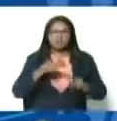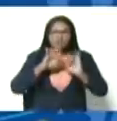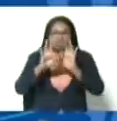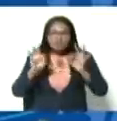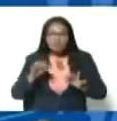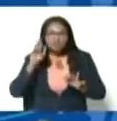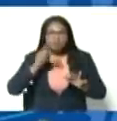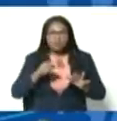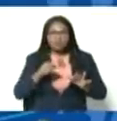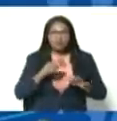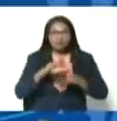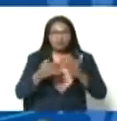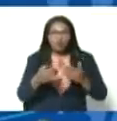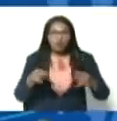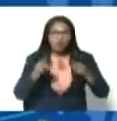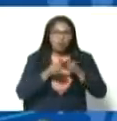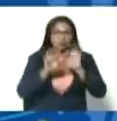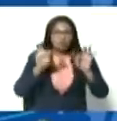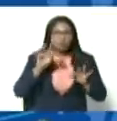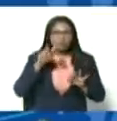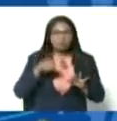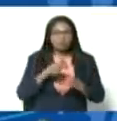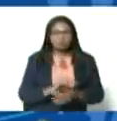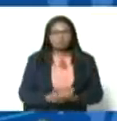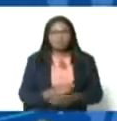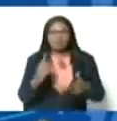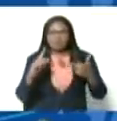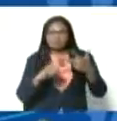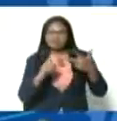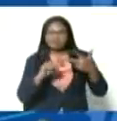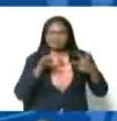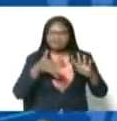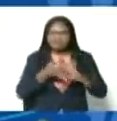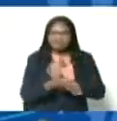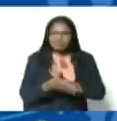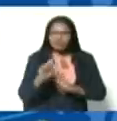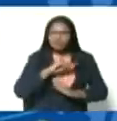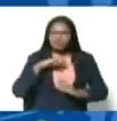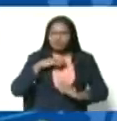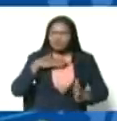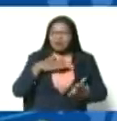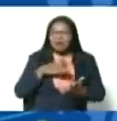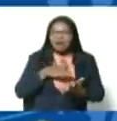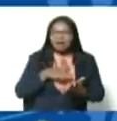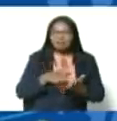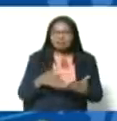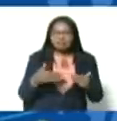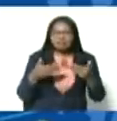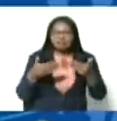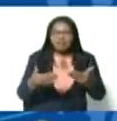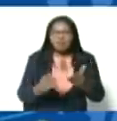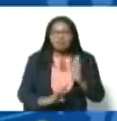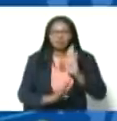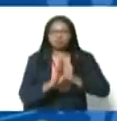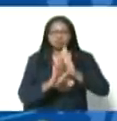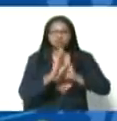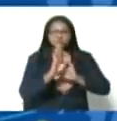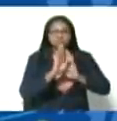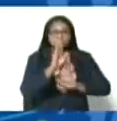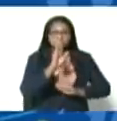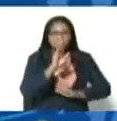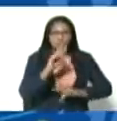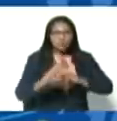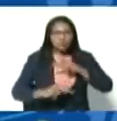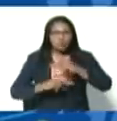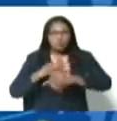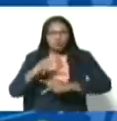importantísimo. Y la tercera etapa, cuando garanticemos subir la producción